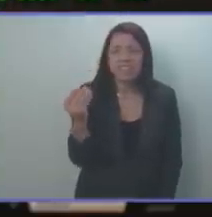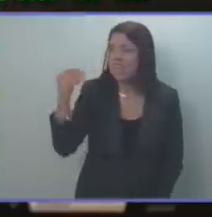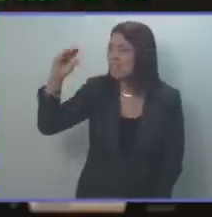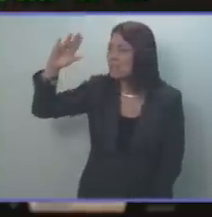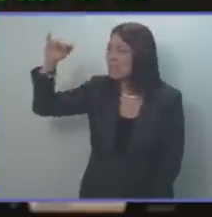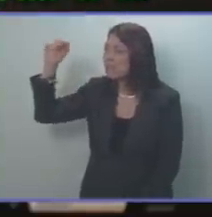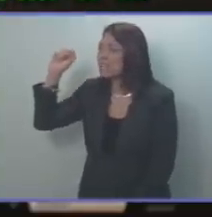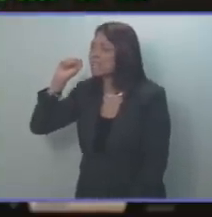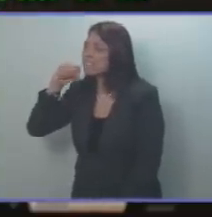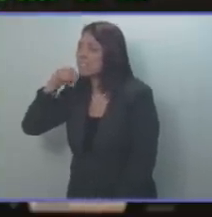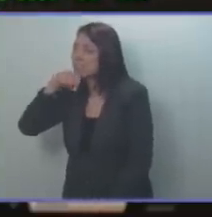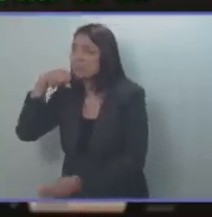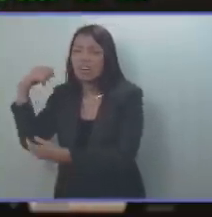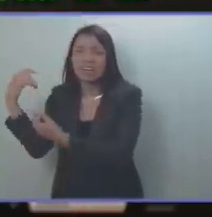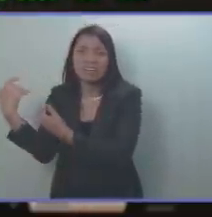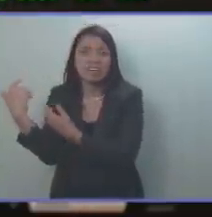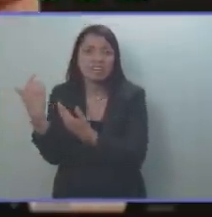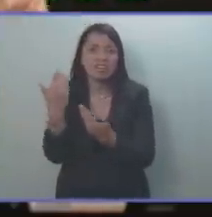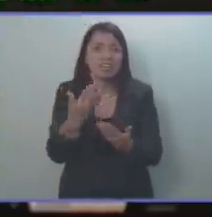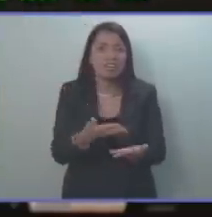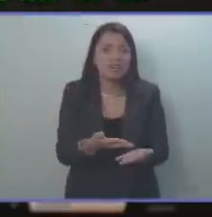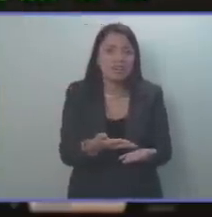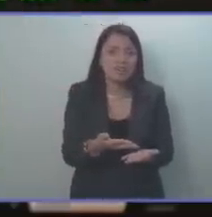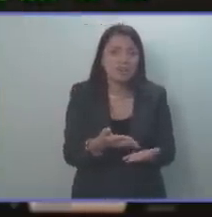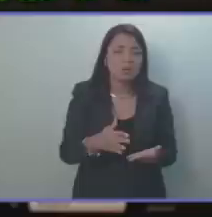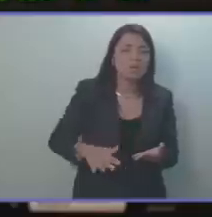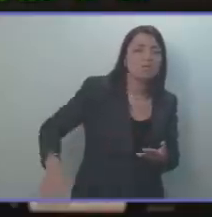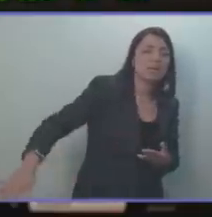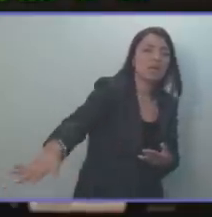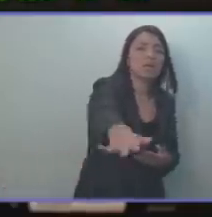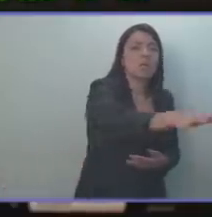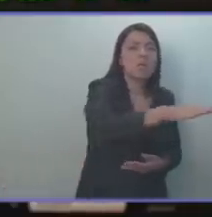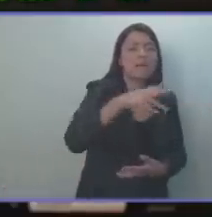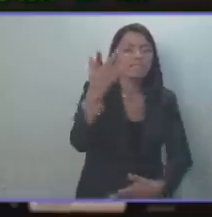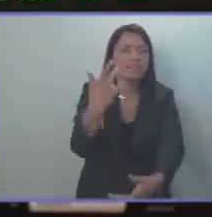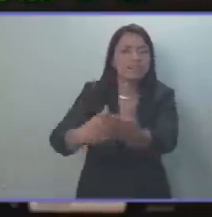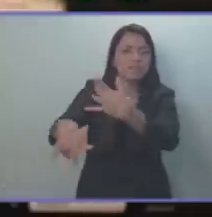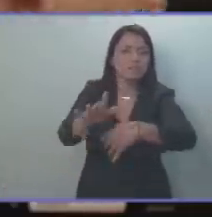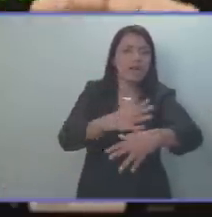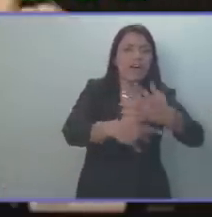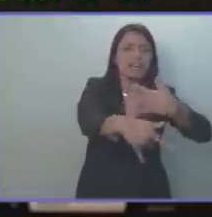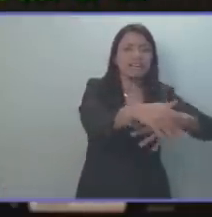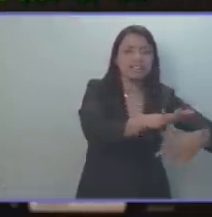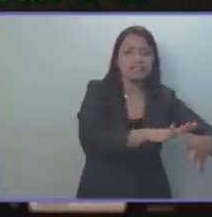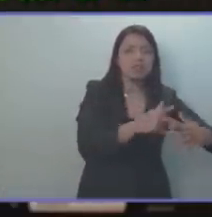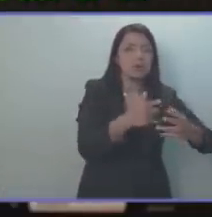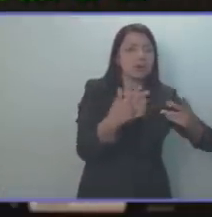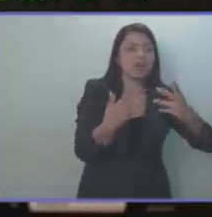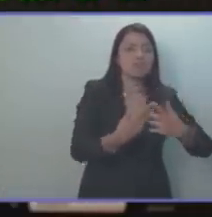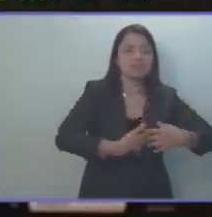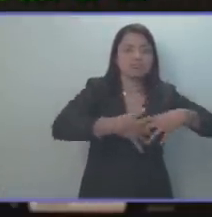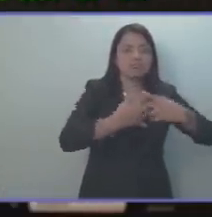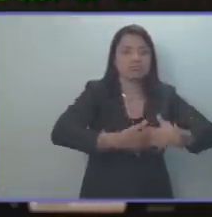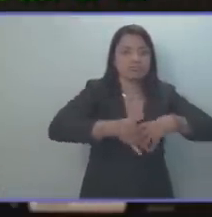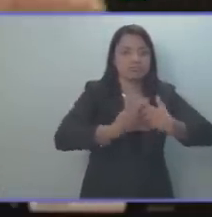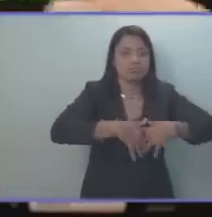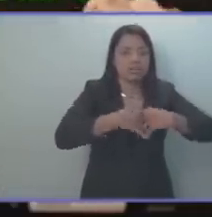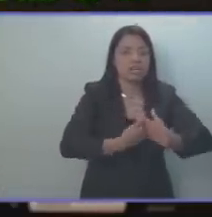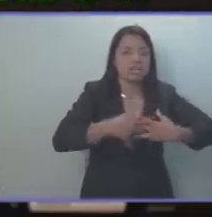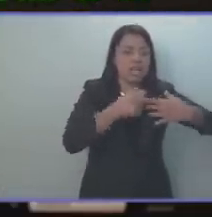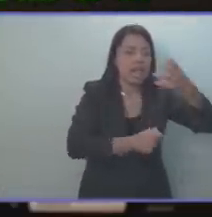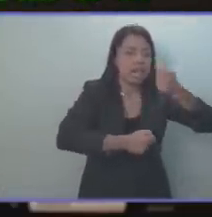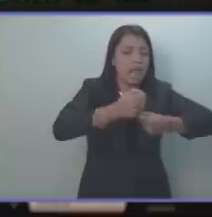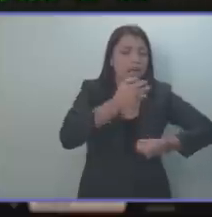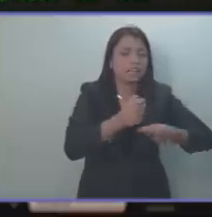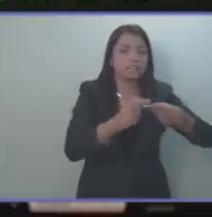Taiwán para la zona costero marina, una planta procesadora de leche,